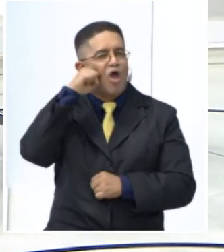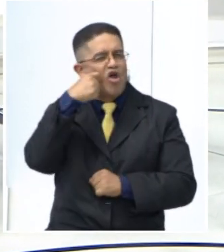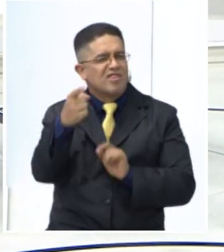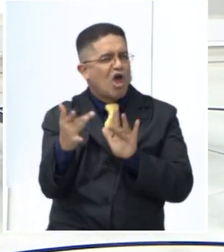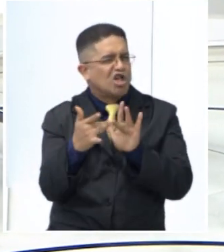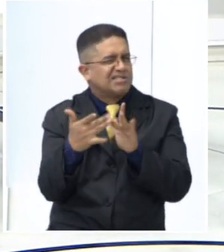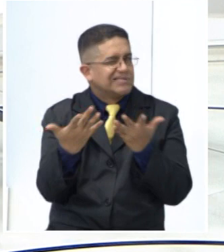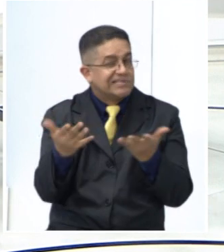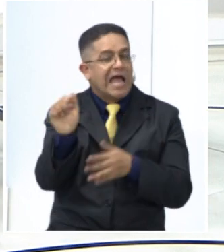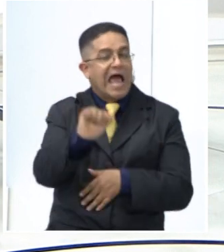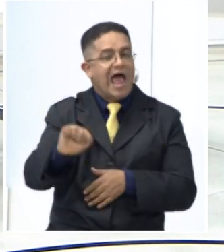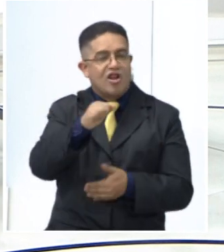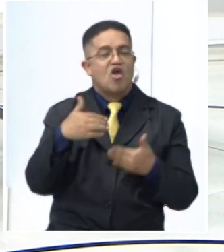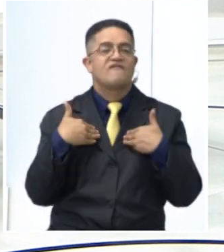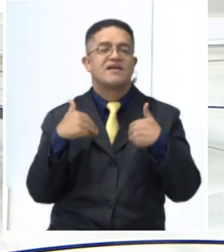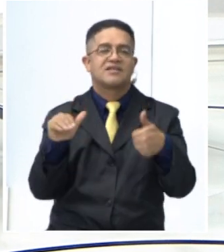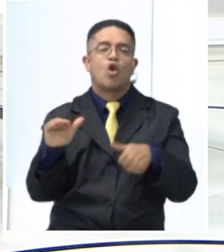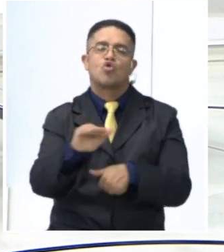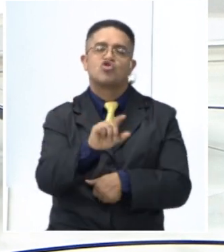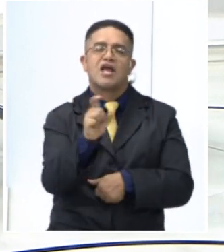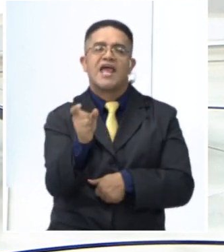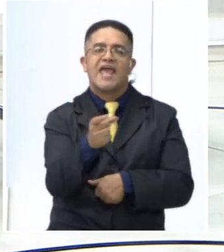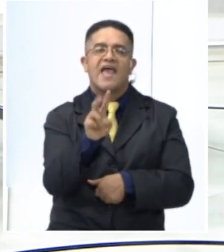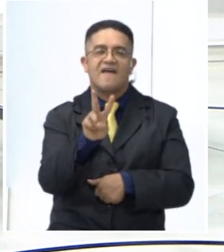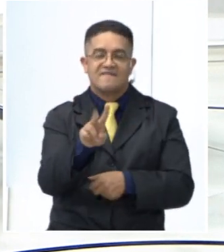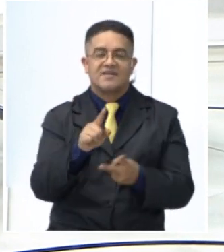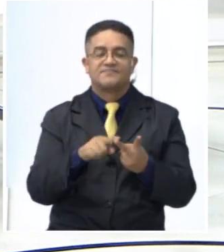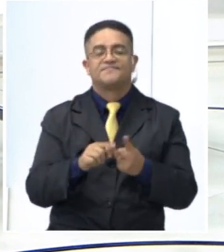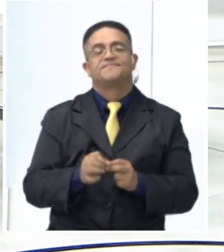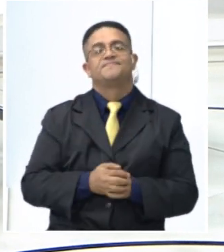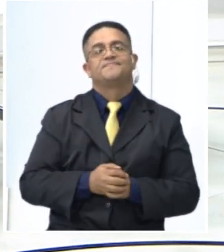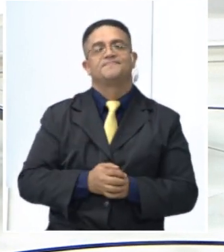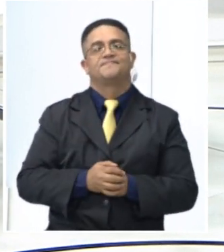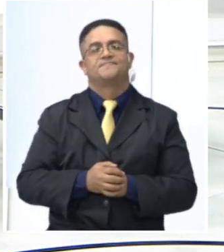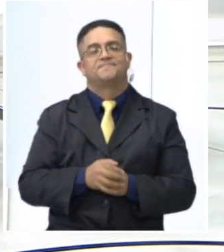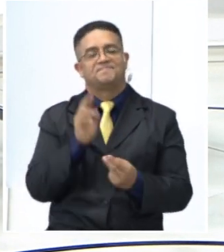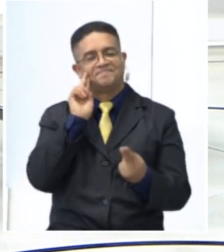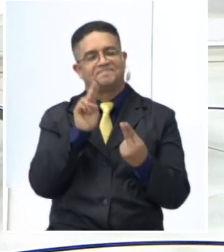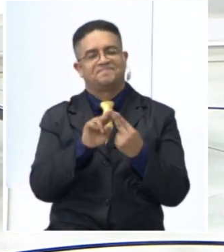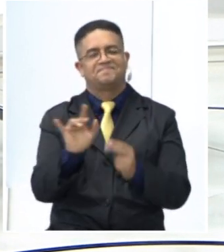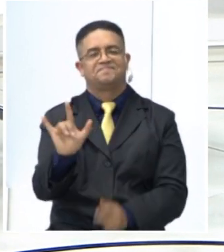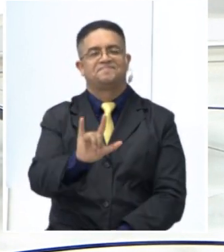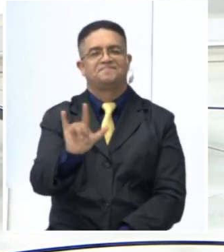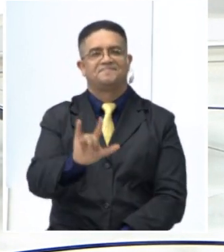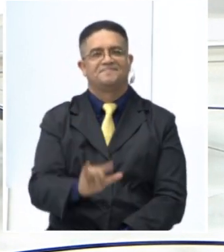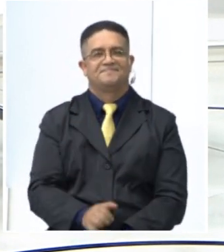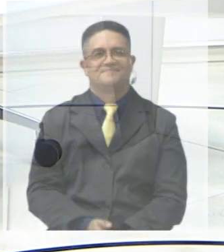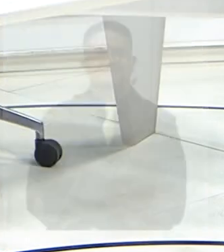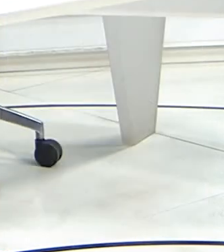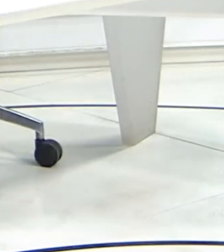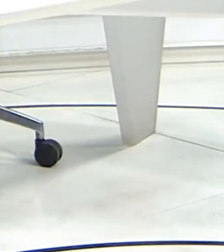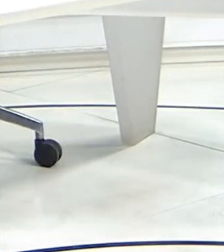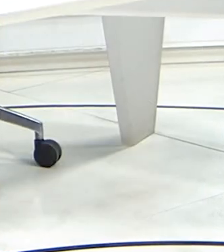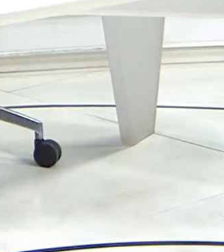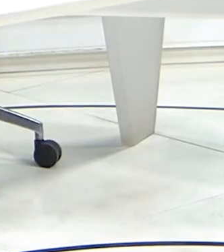redes sociales, @salud_gb, @soycarvajaljosé. Será hasta una próxima oportunidad.